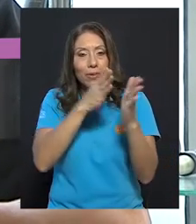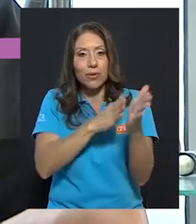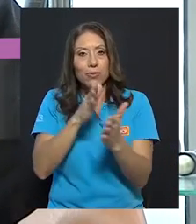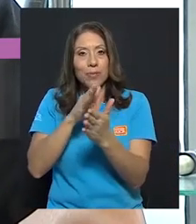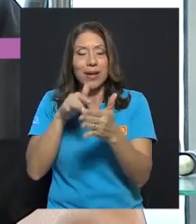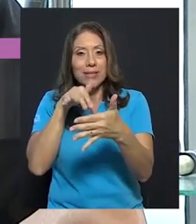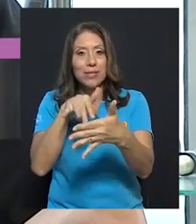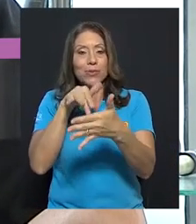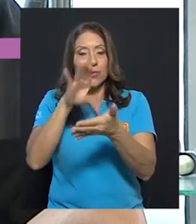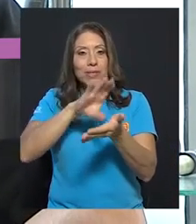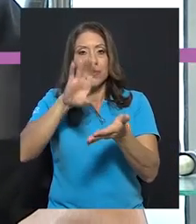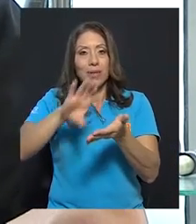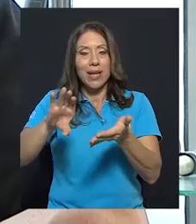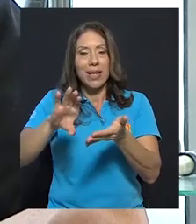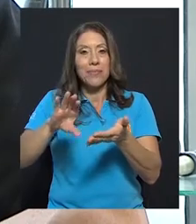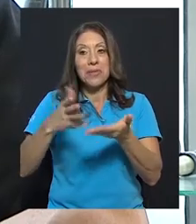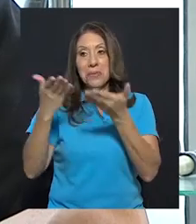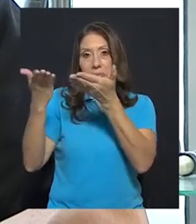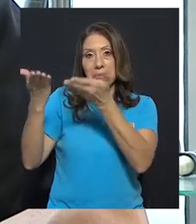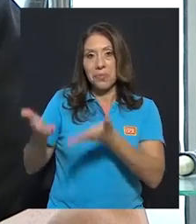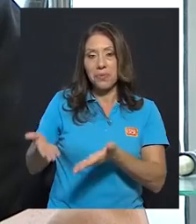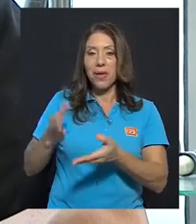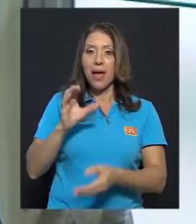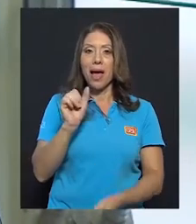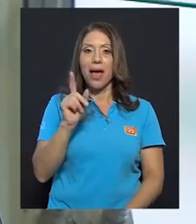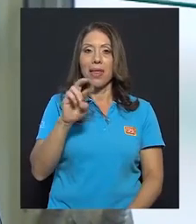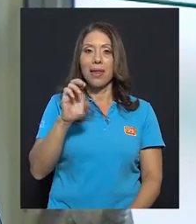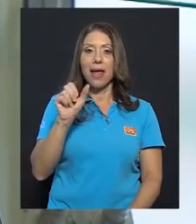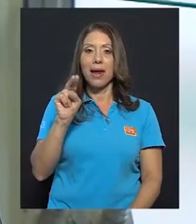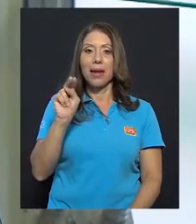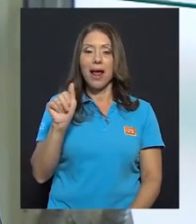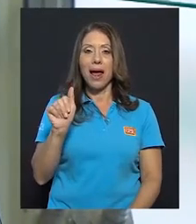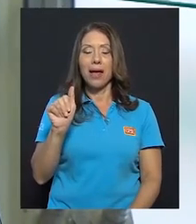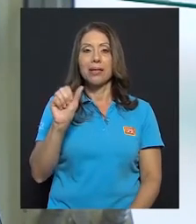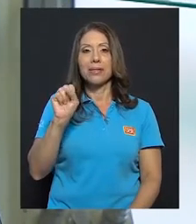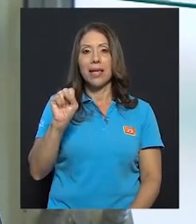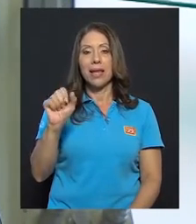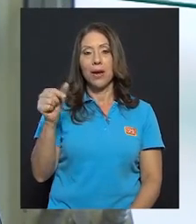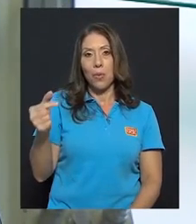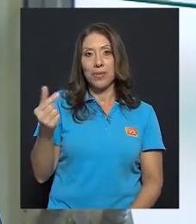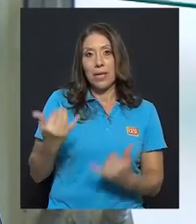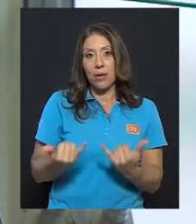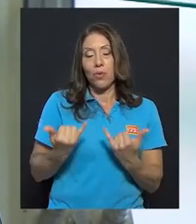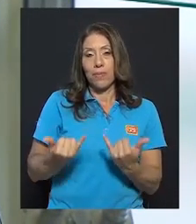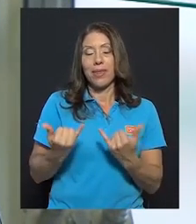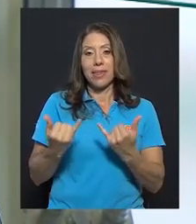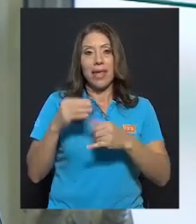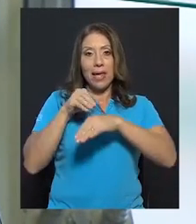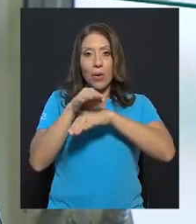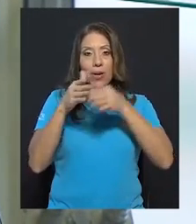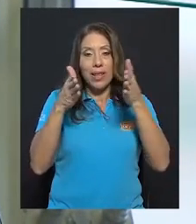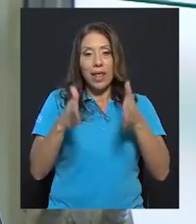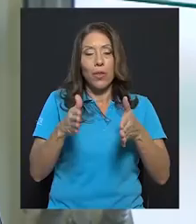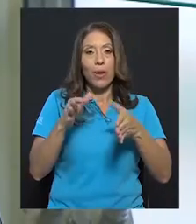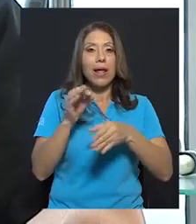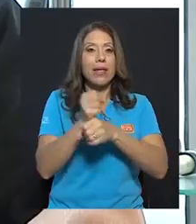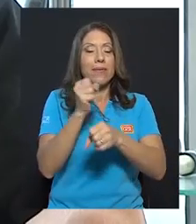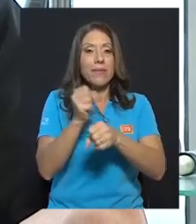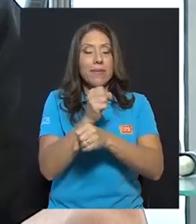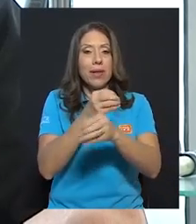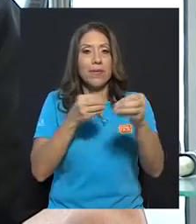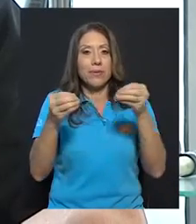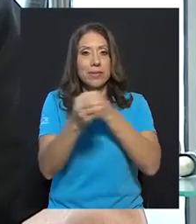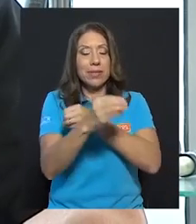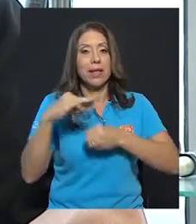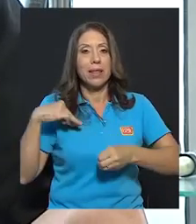estudio de secundaria, para lo cual tenemos el gusto de contar con Adriana Sequeira Gómez, quien actualmente es orientadora y funcionaria